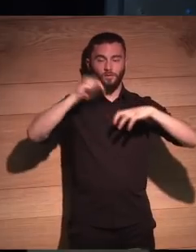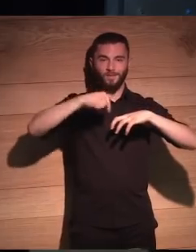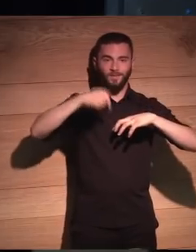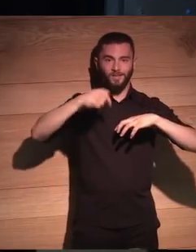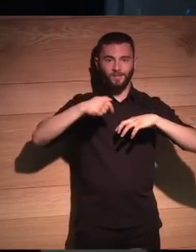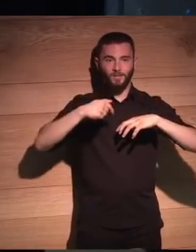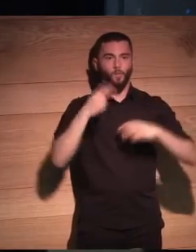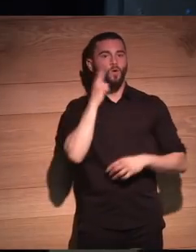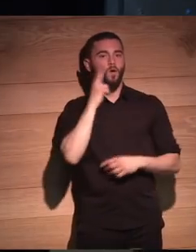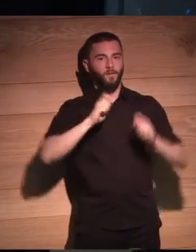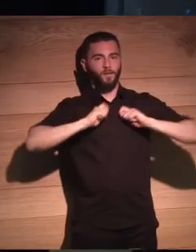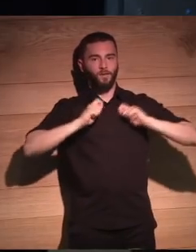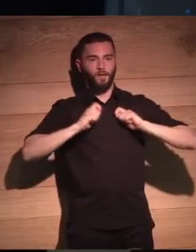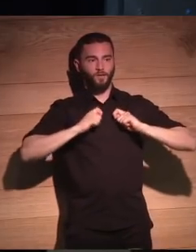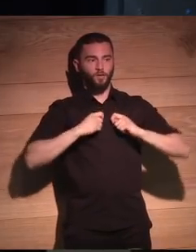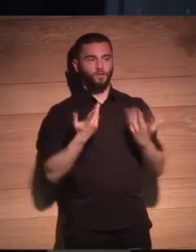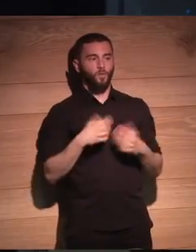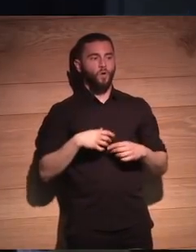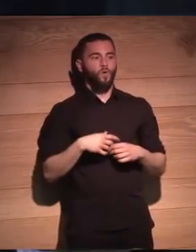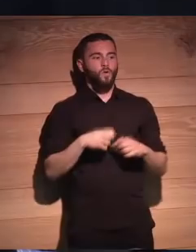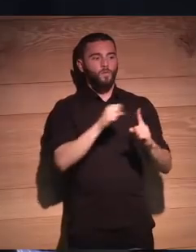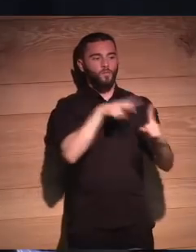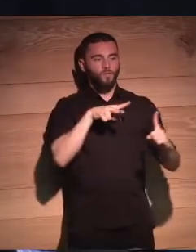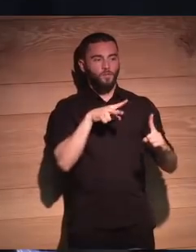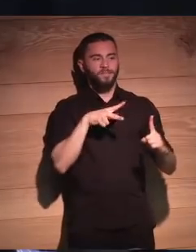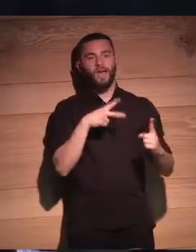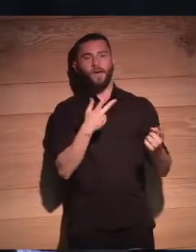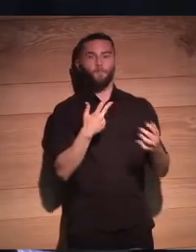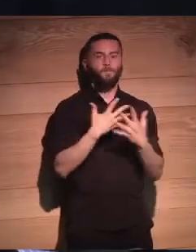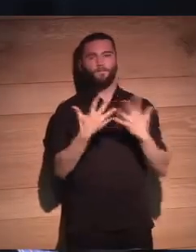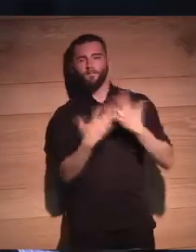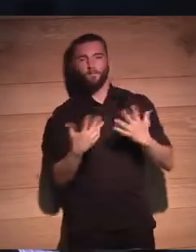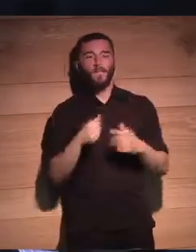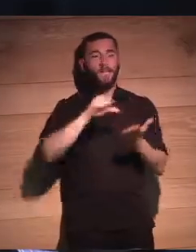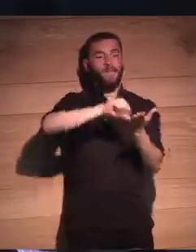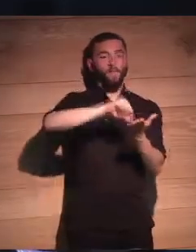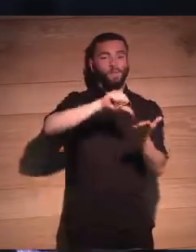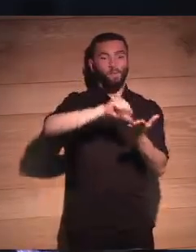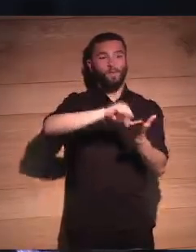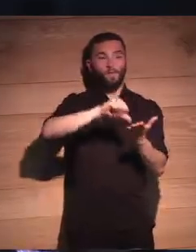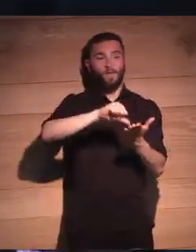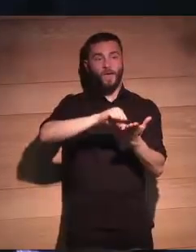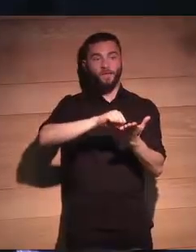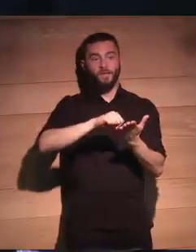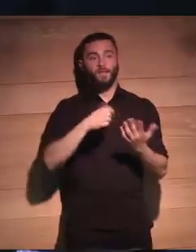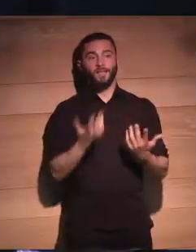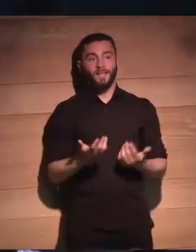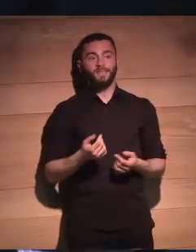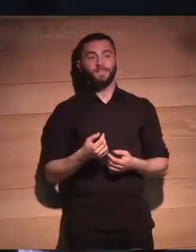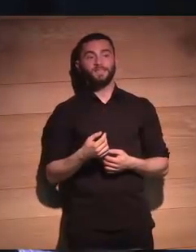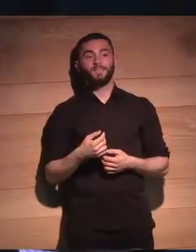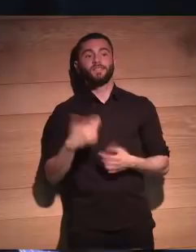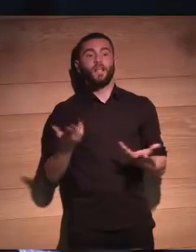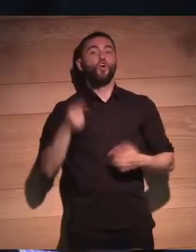es una visión distorsionada de la ciudad, que es al fin y al cabo la cuna de la civilización, de la sociedad, de